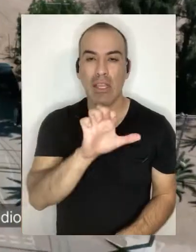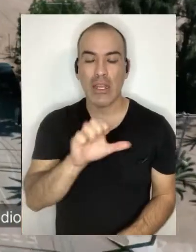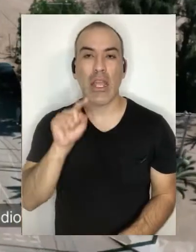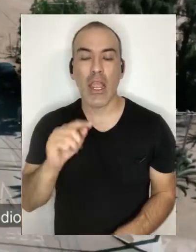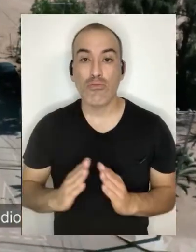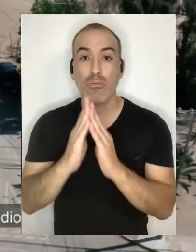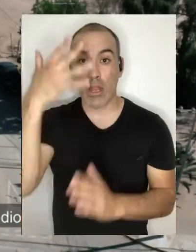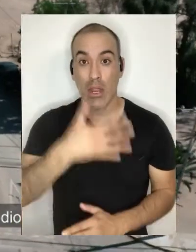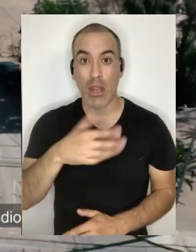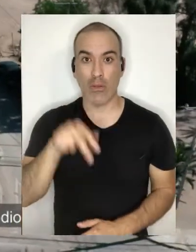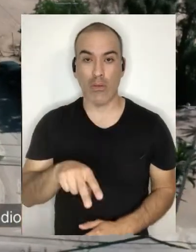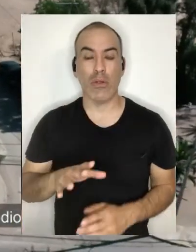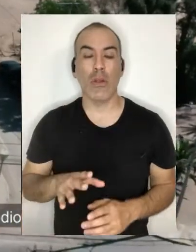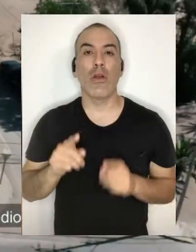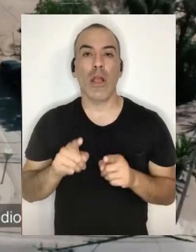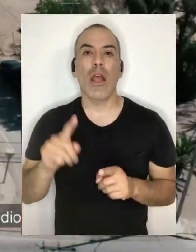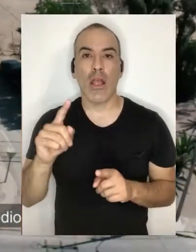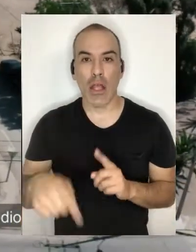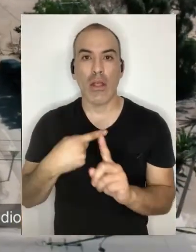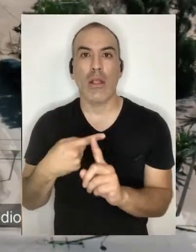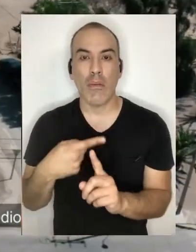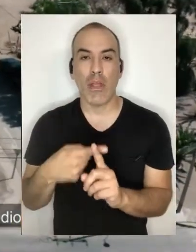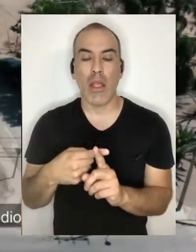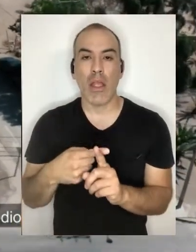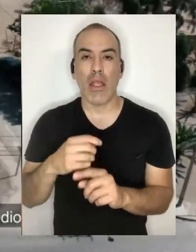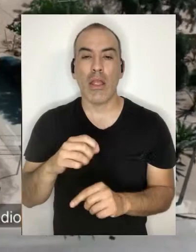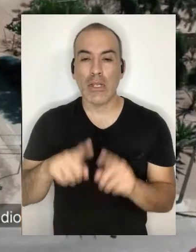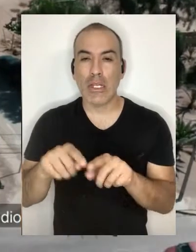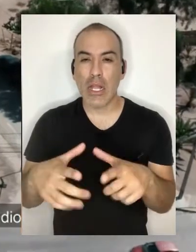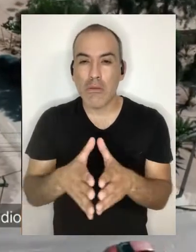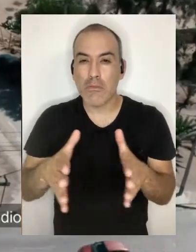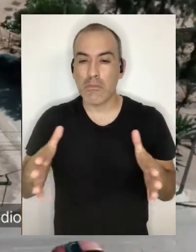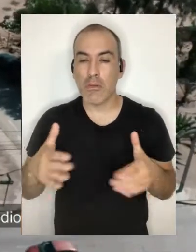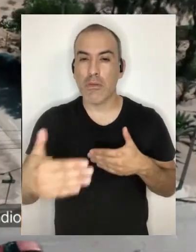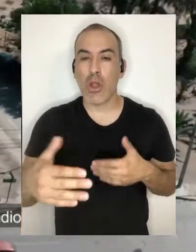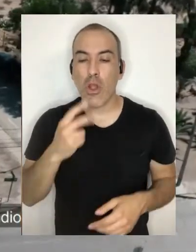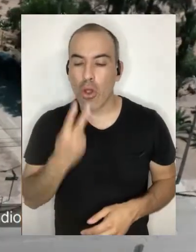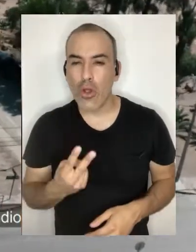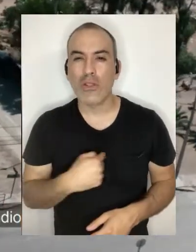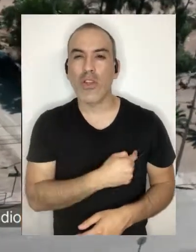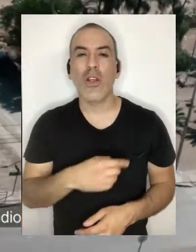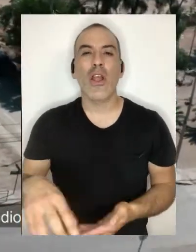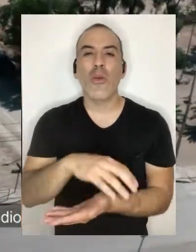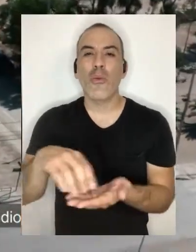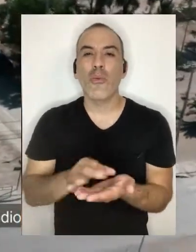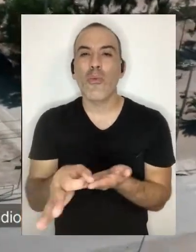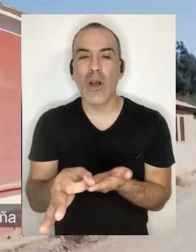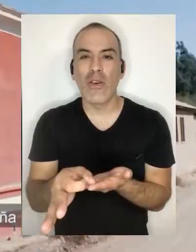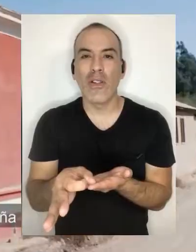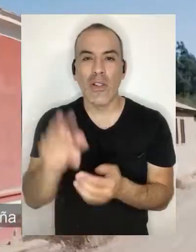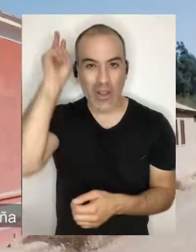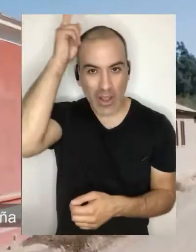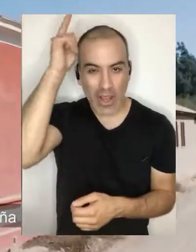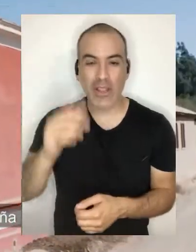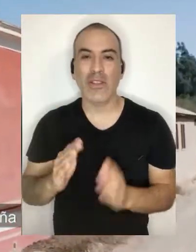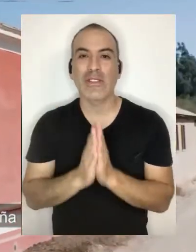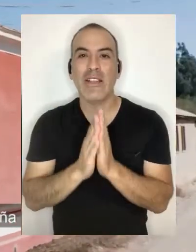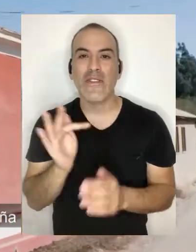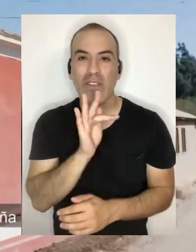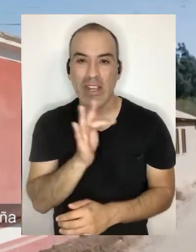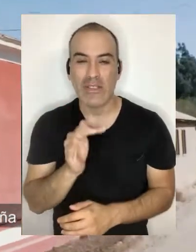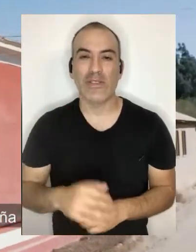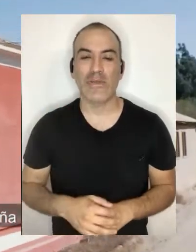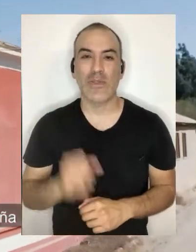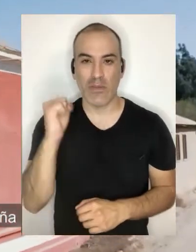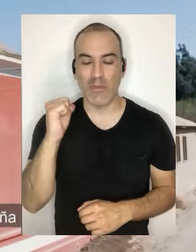Punta Negra forma parte a su vez de la extensión territorial que se conoce como el pueblo de indios de San Fernando. Fue